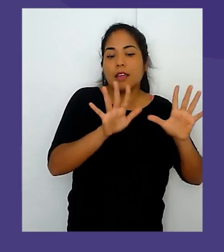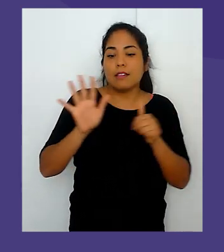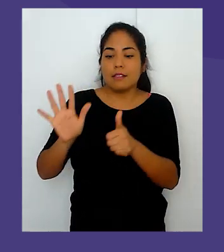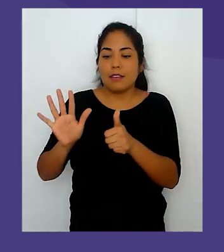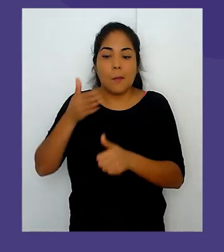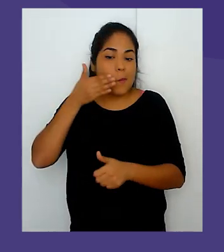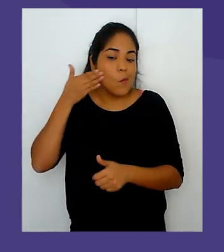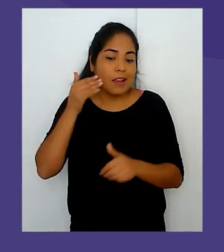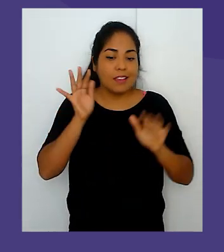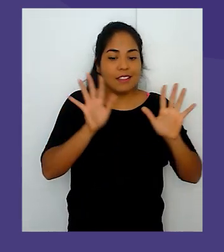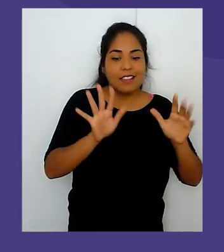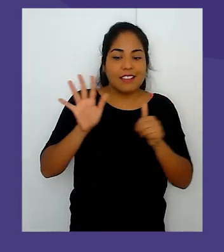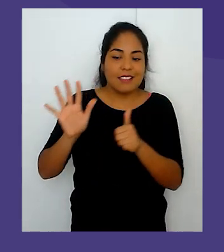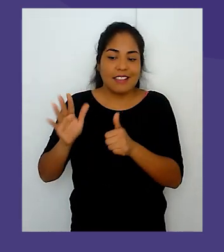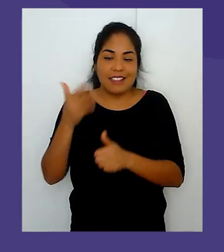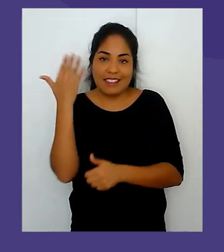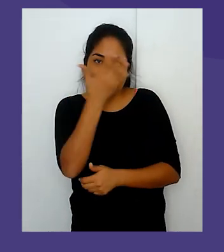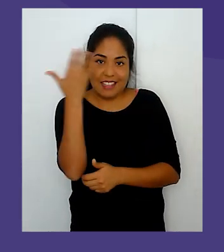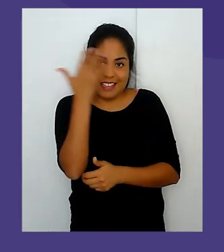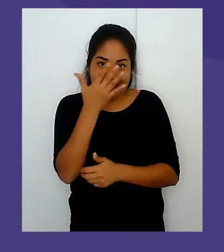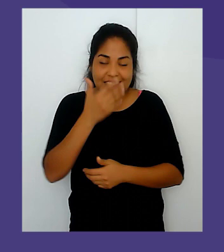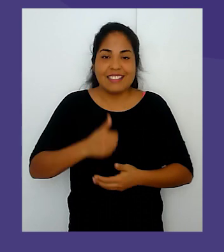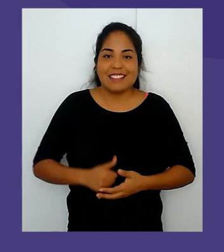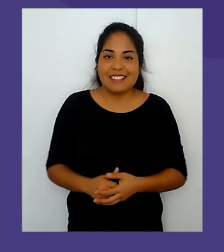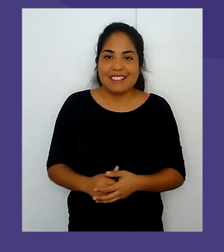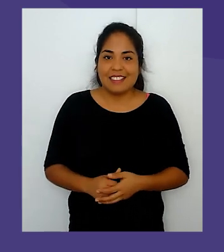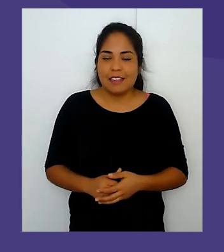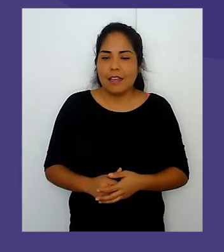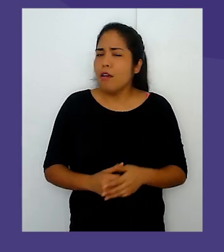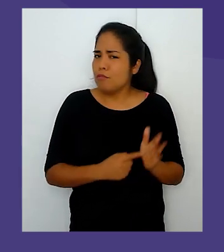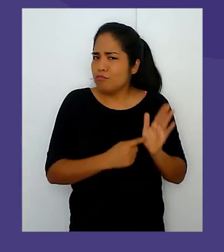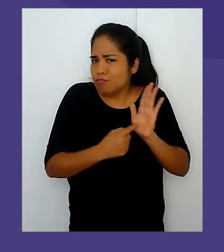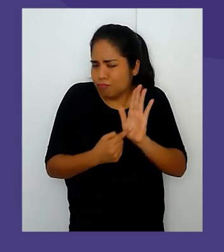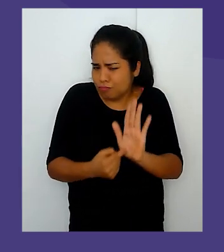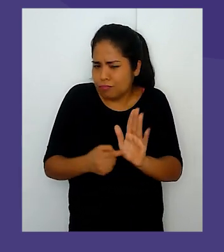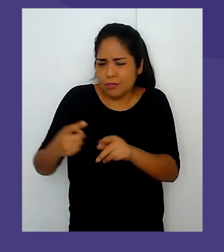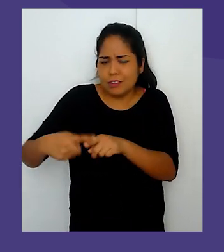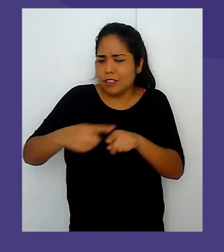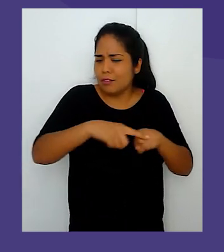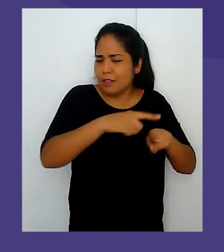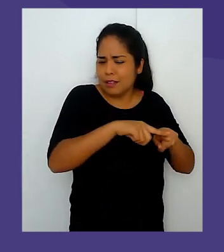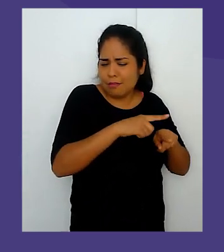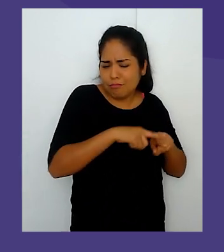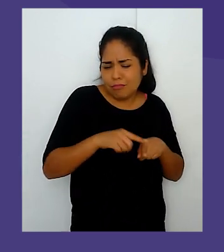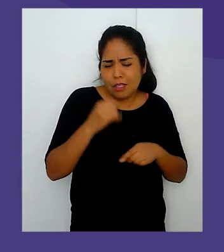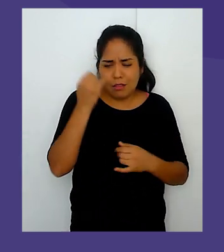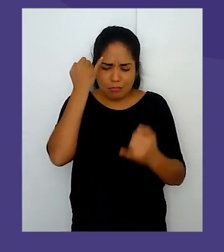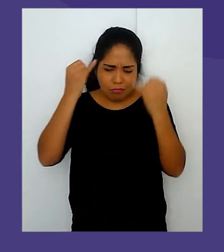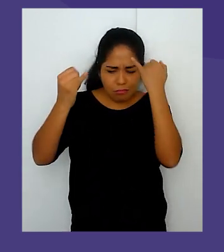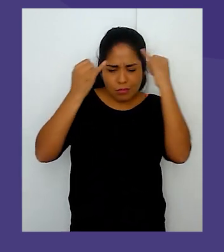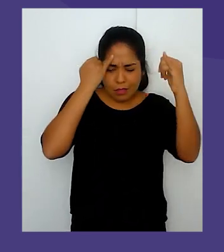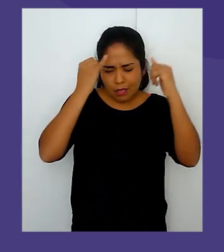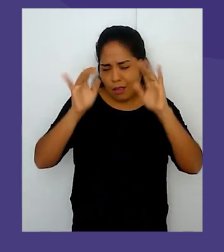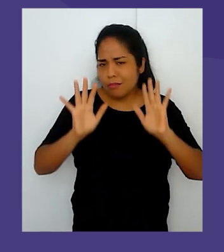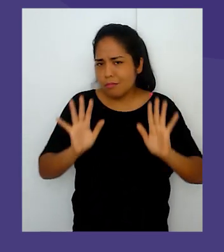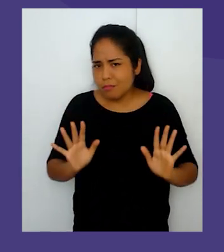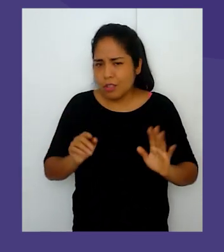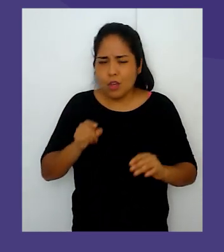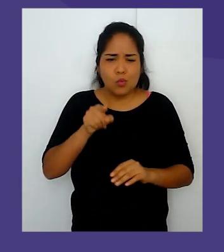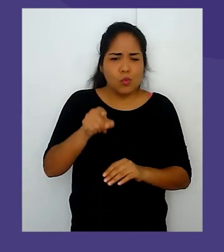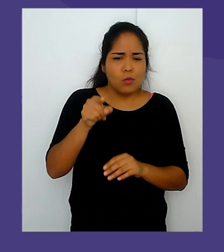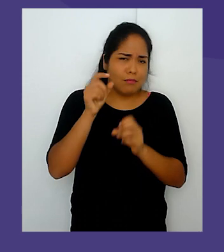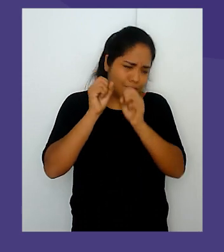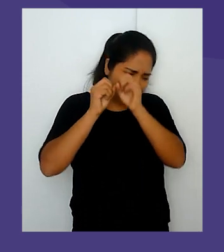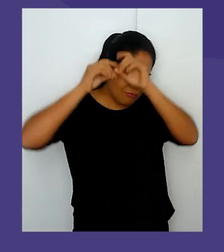y 16 negras, para completar tu tablero de ajedrez. Aquí te enseñamos otras ideas de cómo puedes